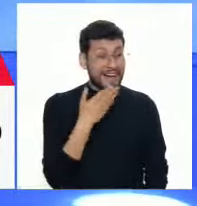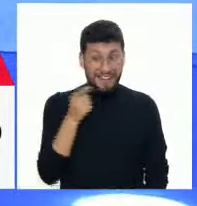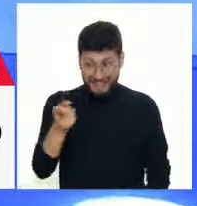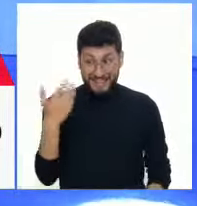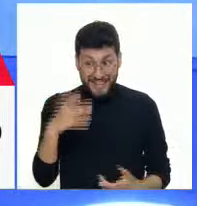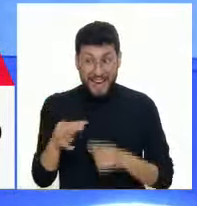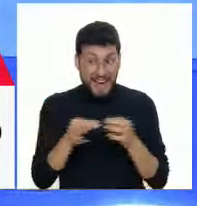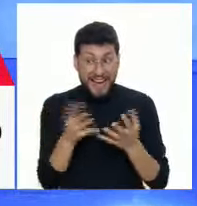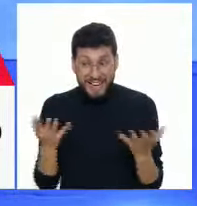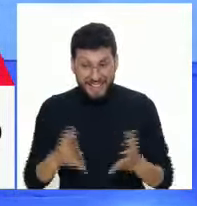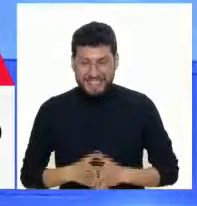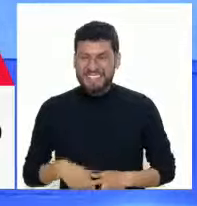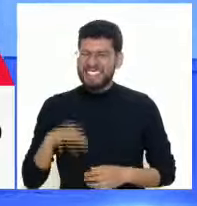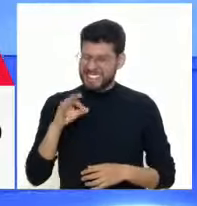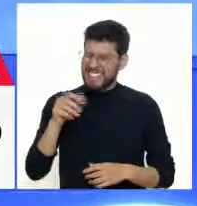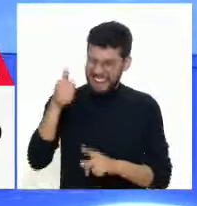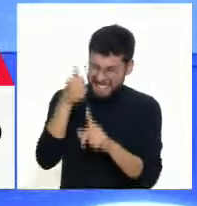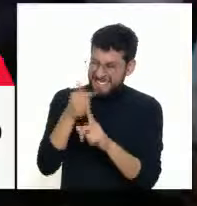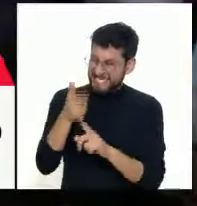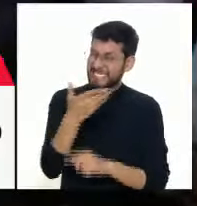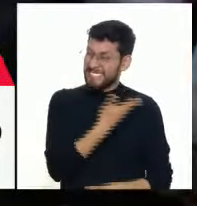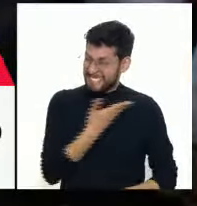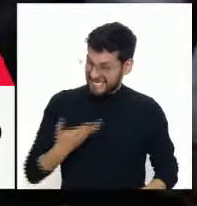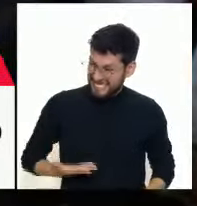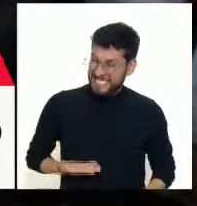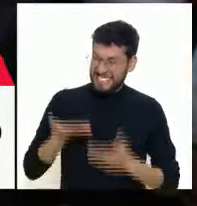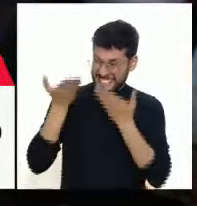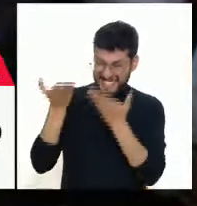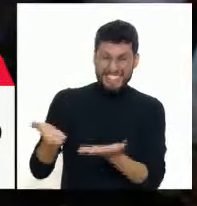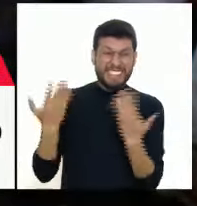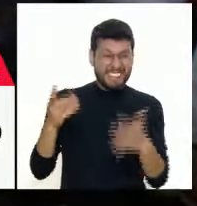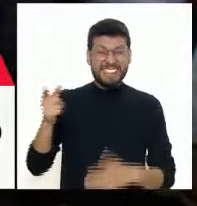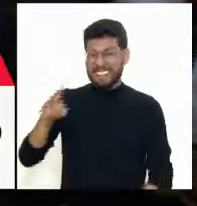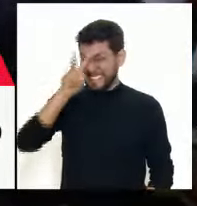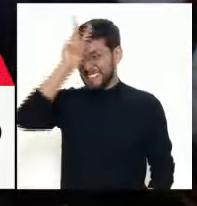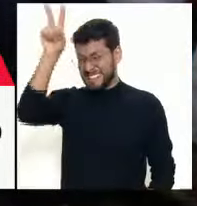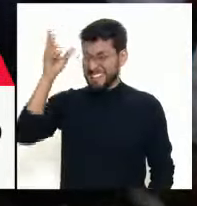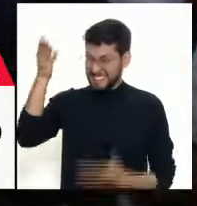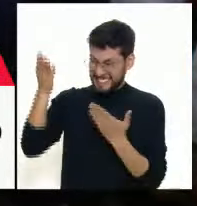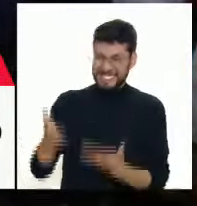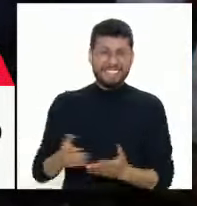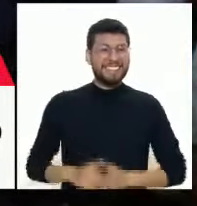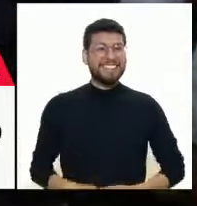ya lo han dicho, la mismísima presidenta de la República del Perú.